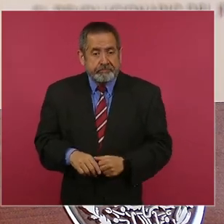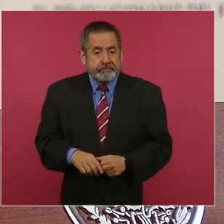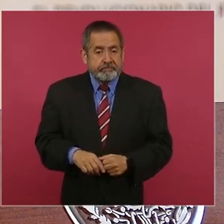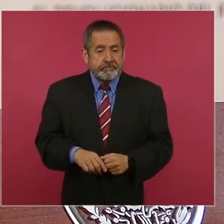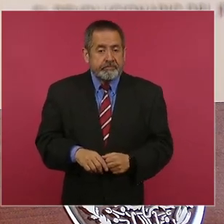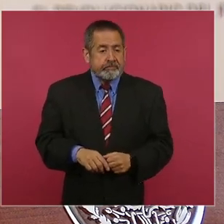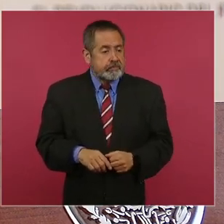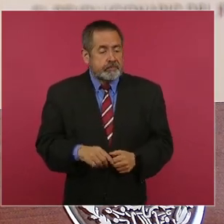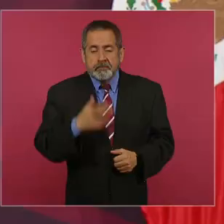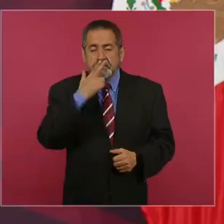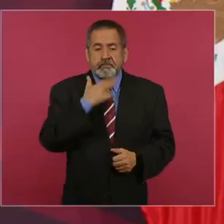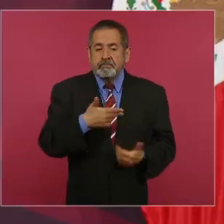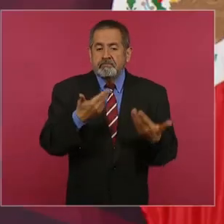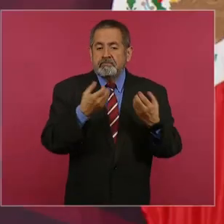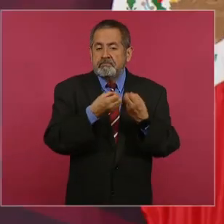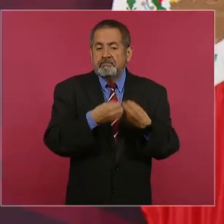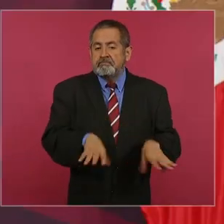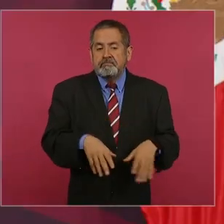funcionó